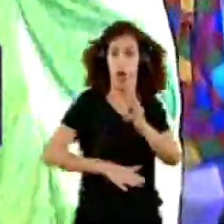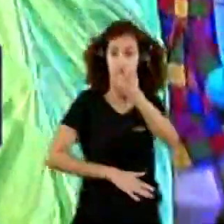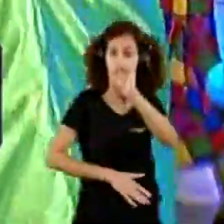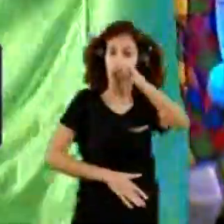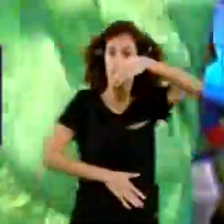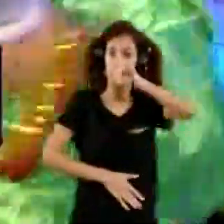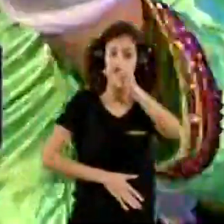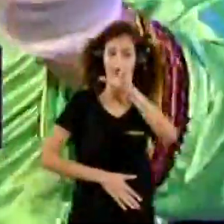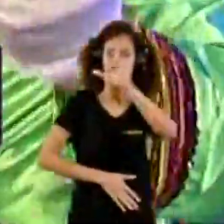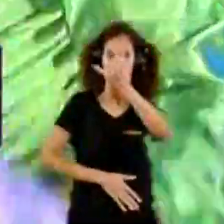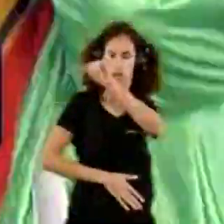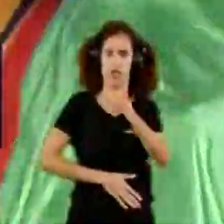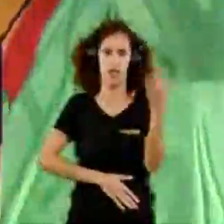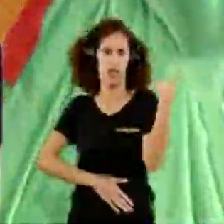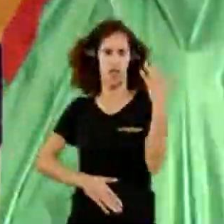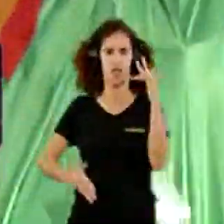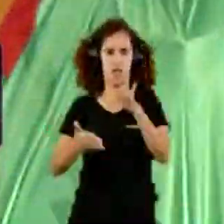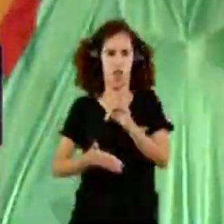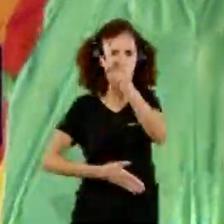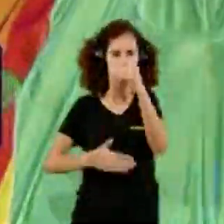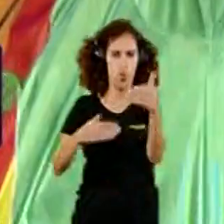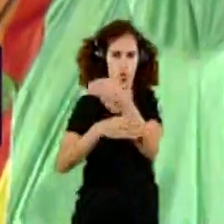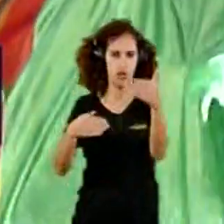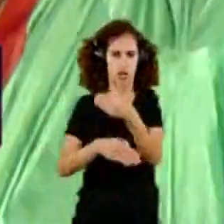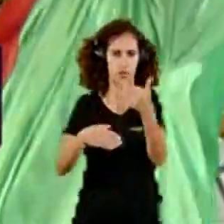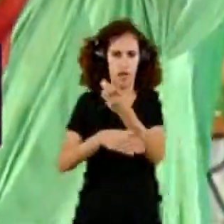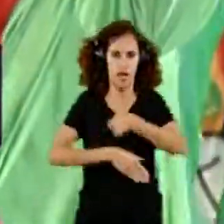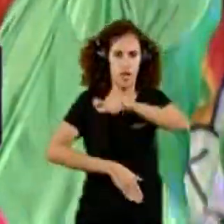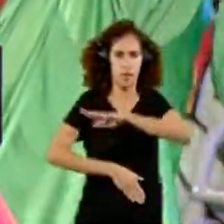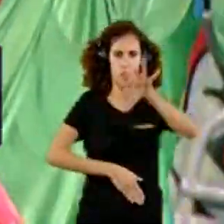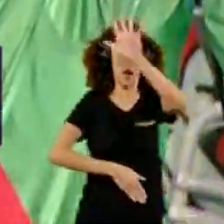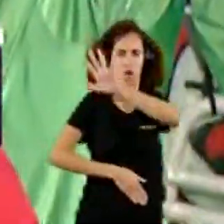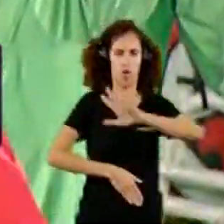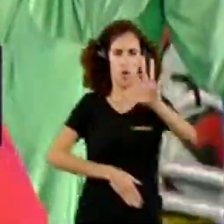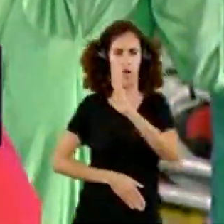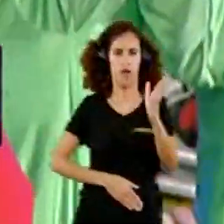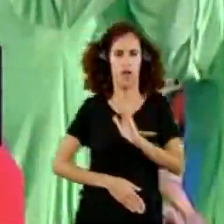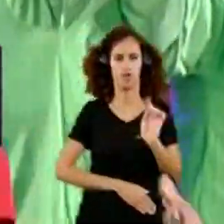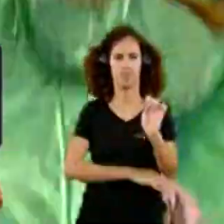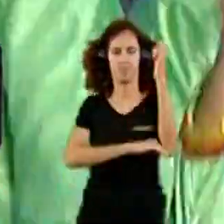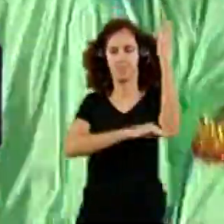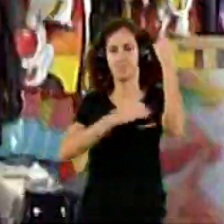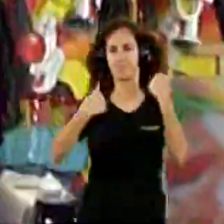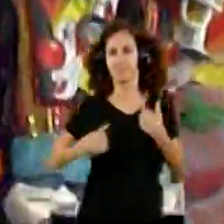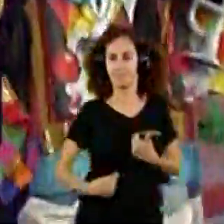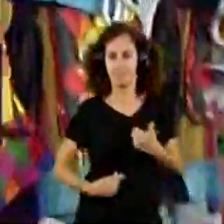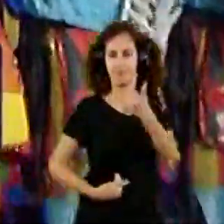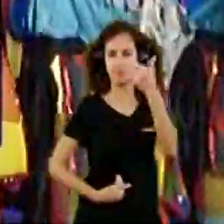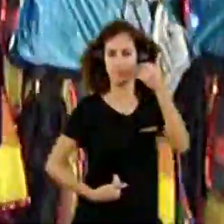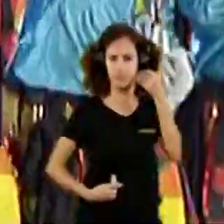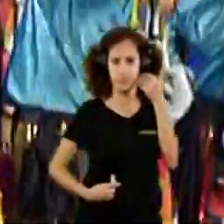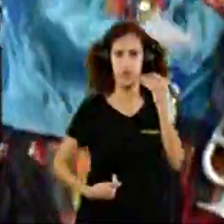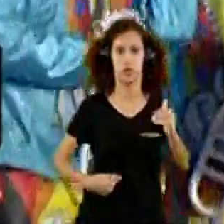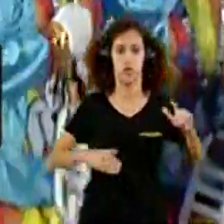Ramírez el 1 de octubre, ante toda España de gloria se cubre. Y bajo